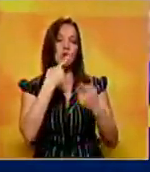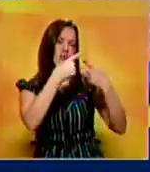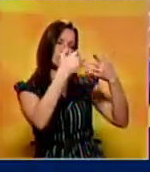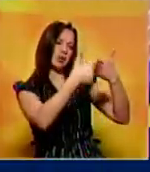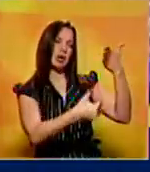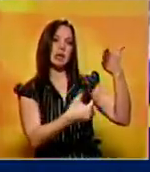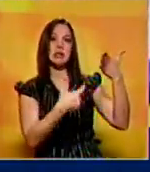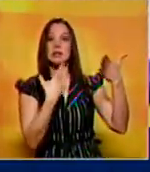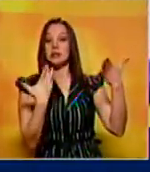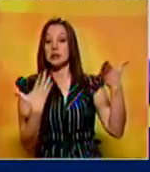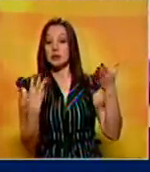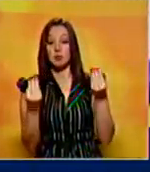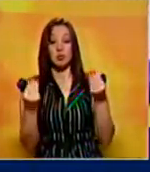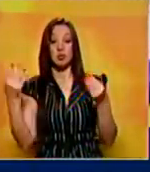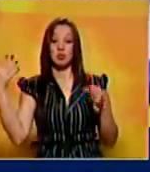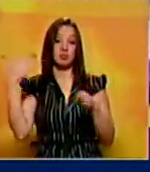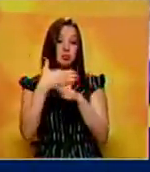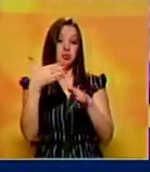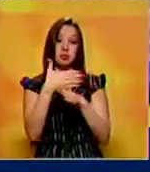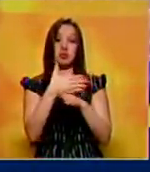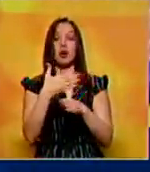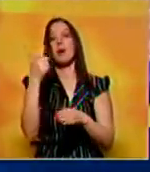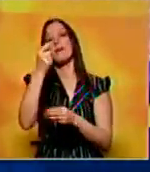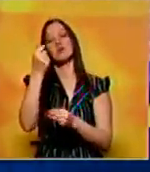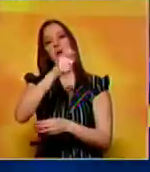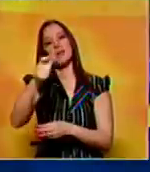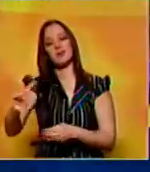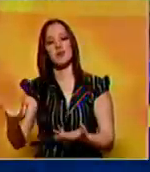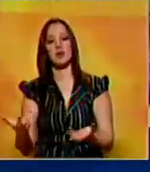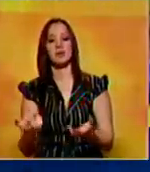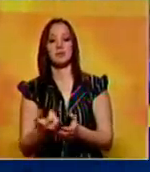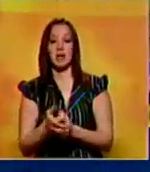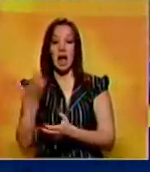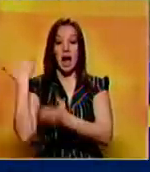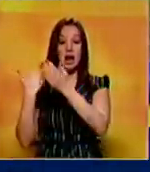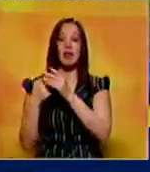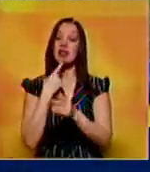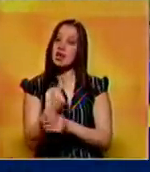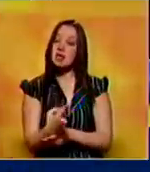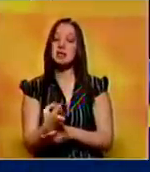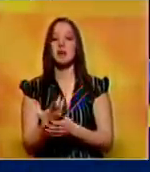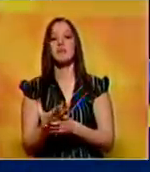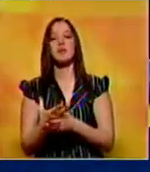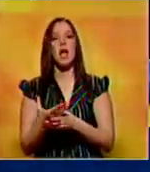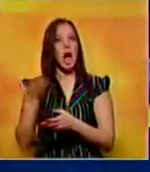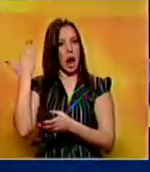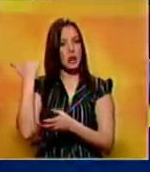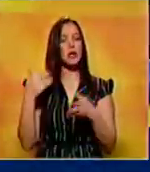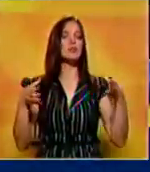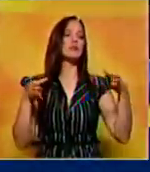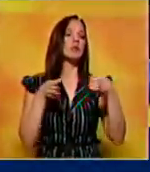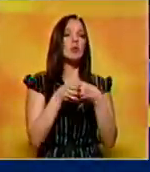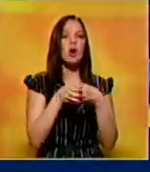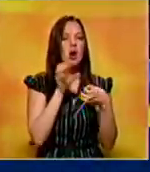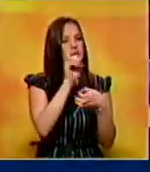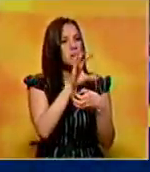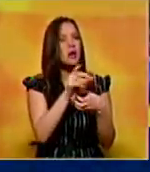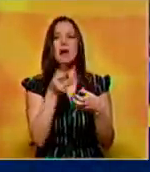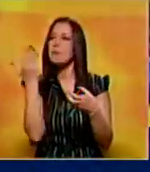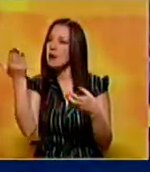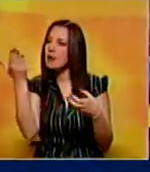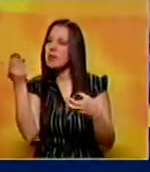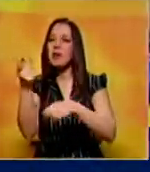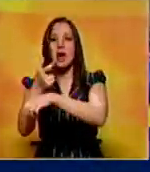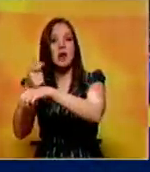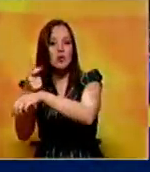saturados en cuanto a la población de asistencia médica en este centro hospitalario Indicó que ante esta realidad se reunieron en Asamblea para solicitar a las autoridades